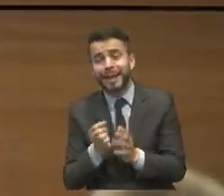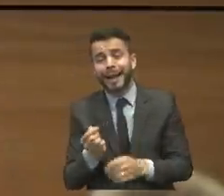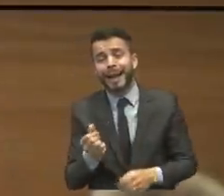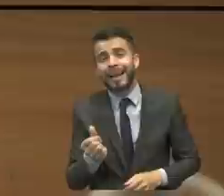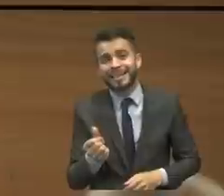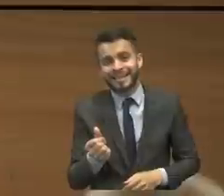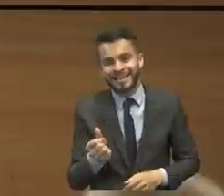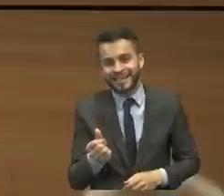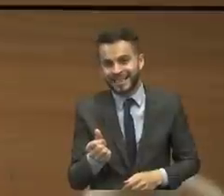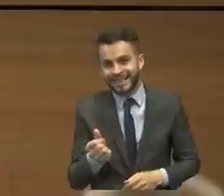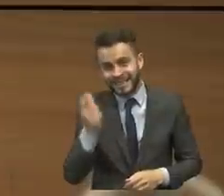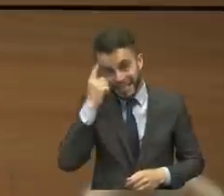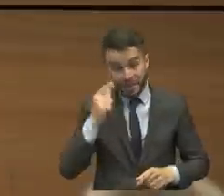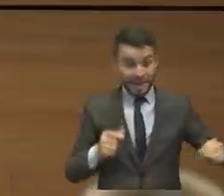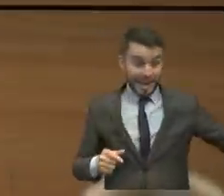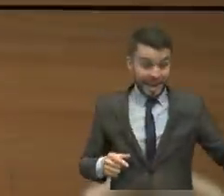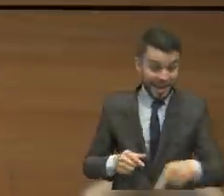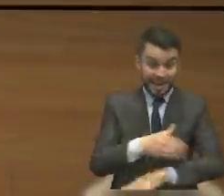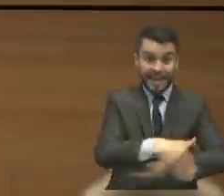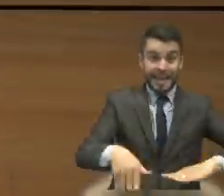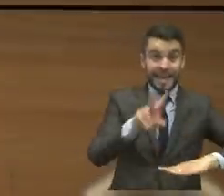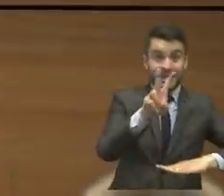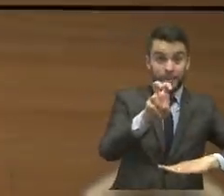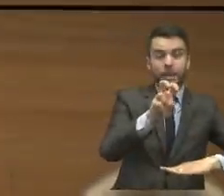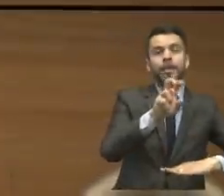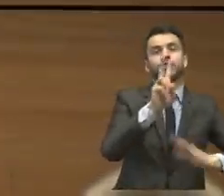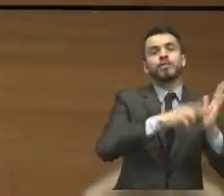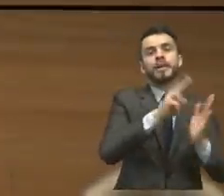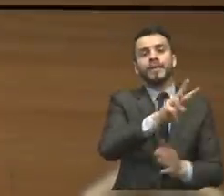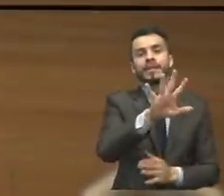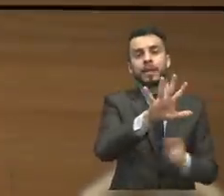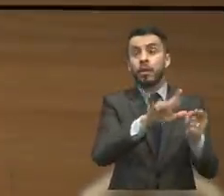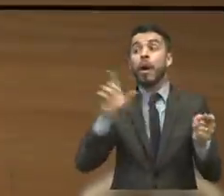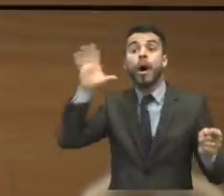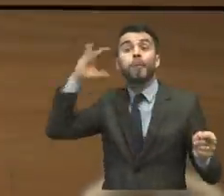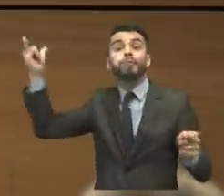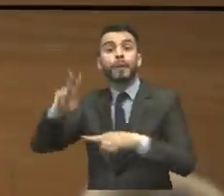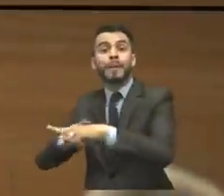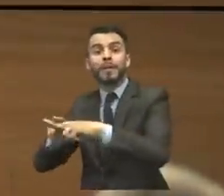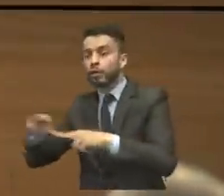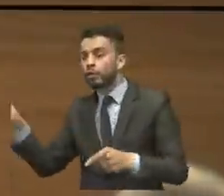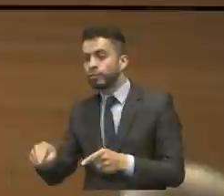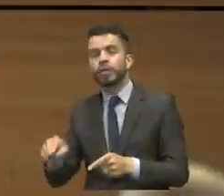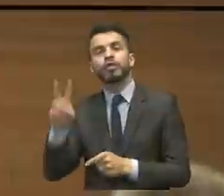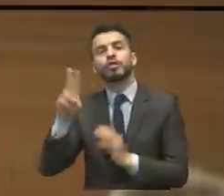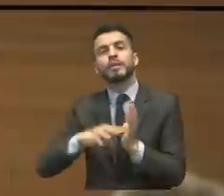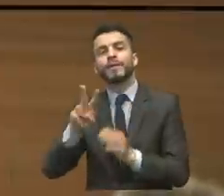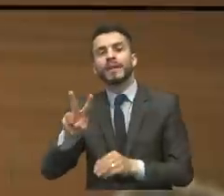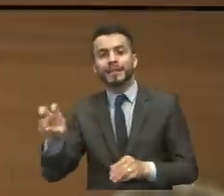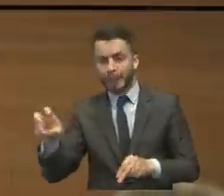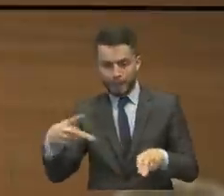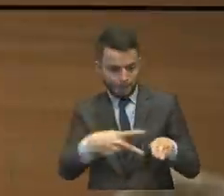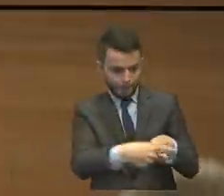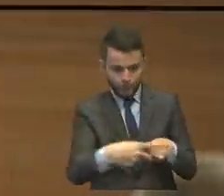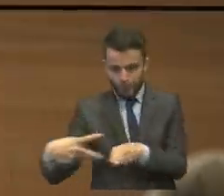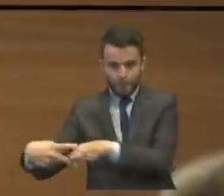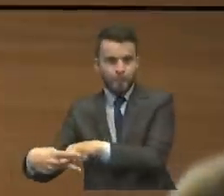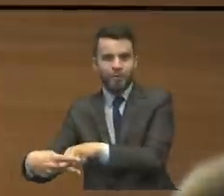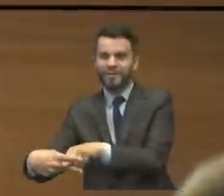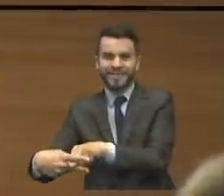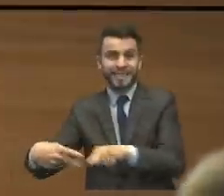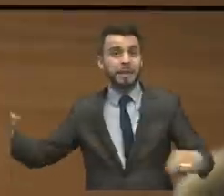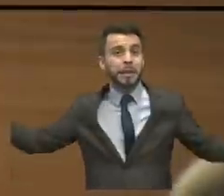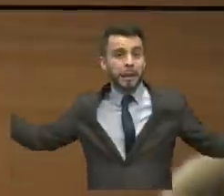en el 25, mientras que la primera línea del metro se termina en el 27. Entonces, obviamente vamos a compaginar las dos